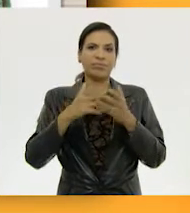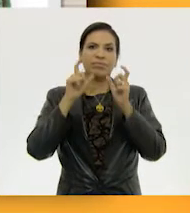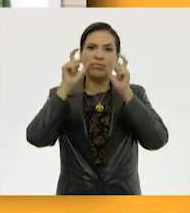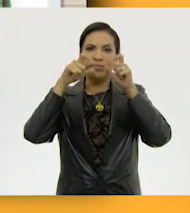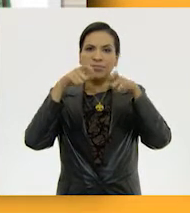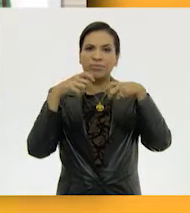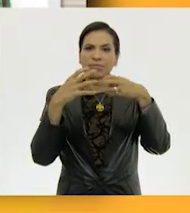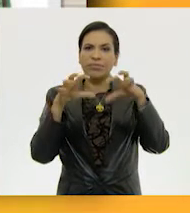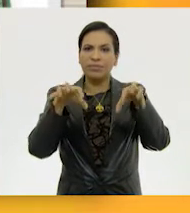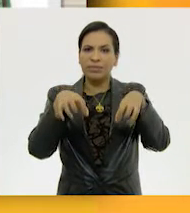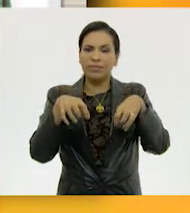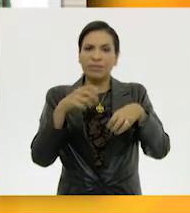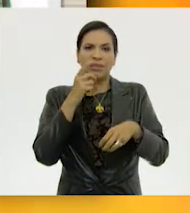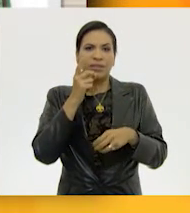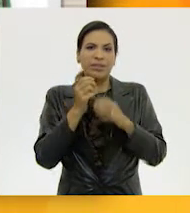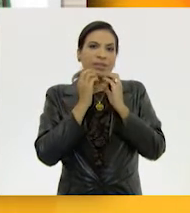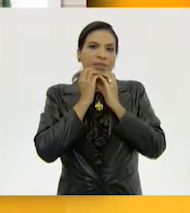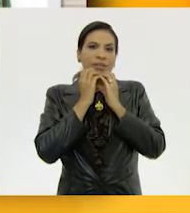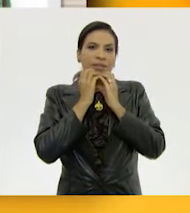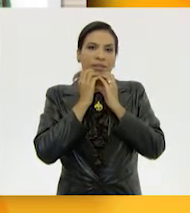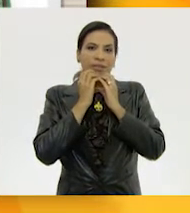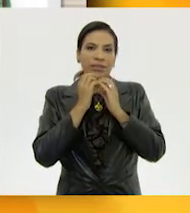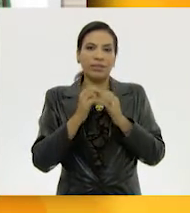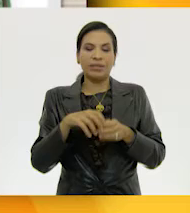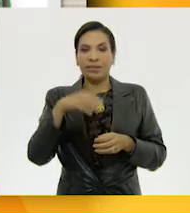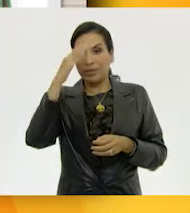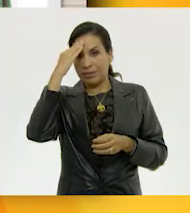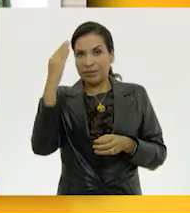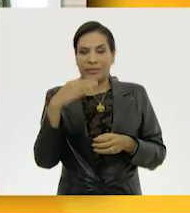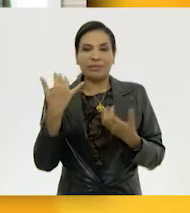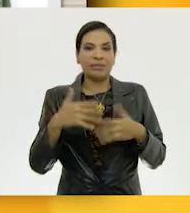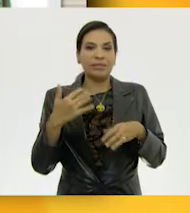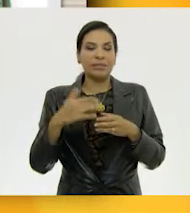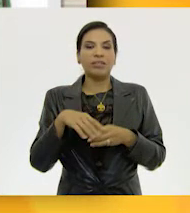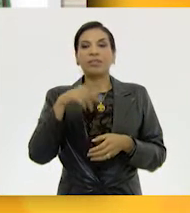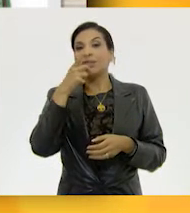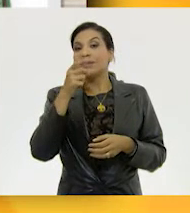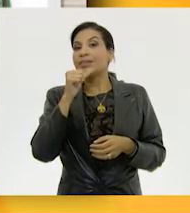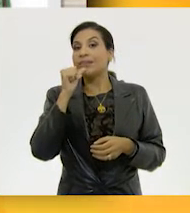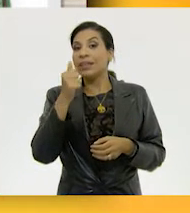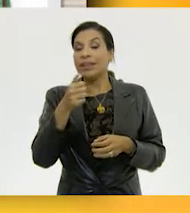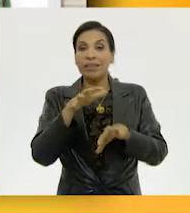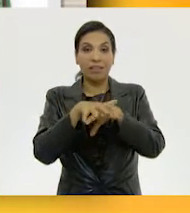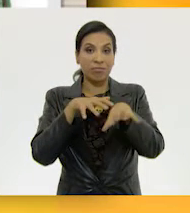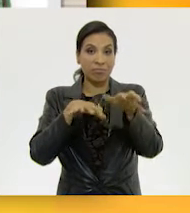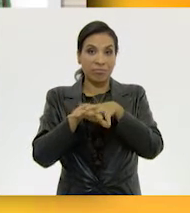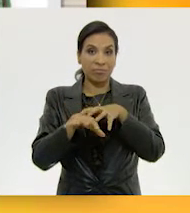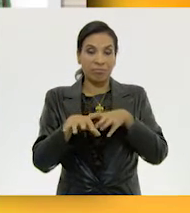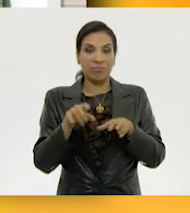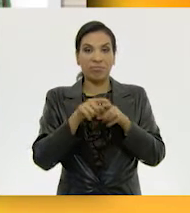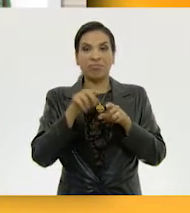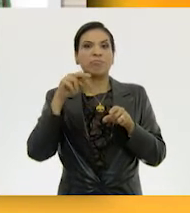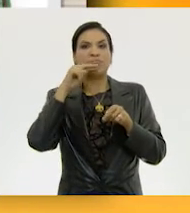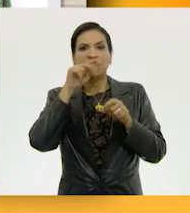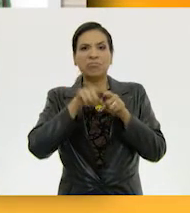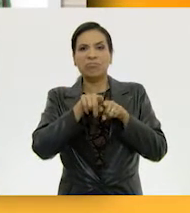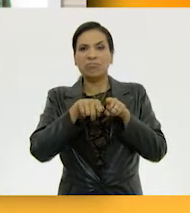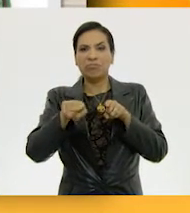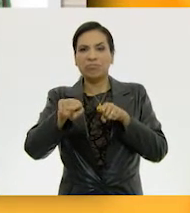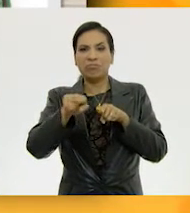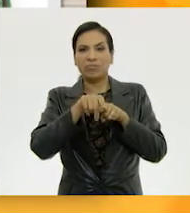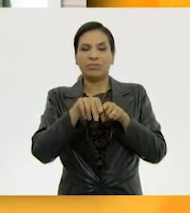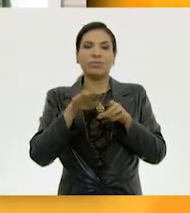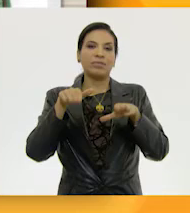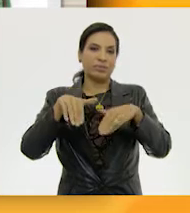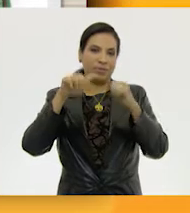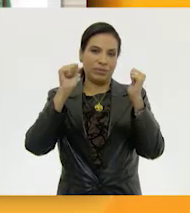Grúfalo y solo dijo: ¡caramba! Y aunque no tenía patas, se fue corriendo a esconder a